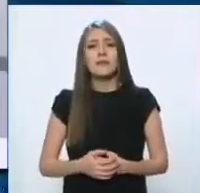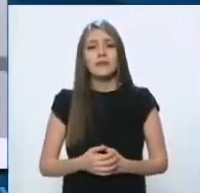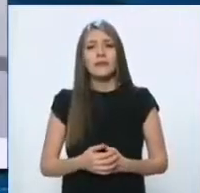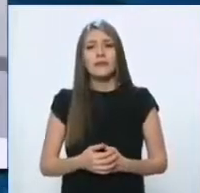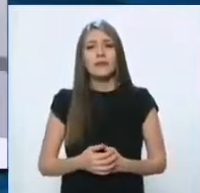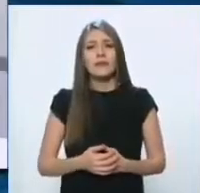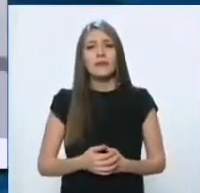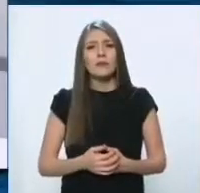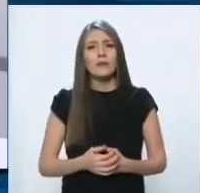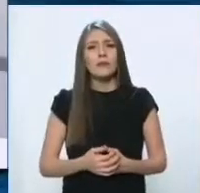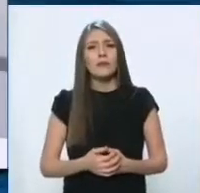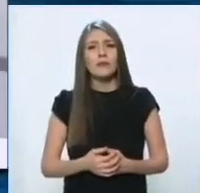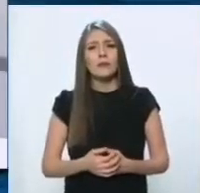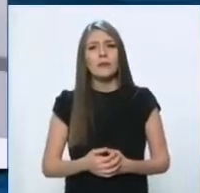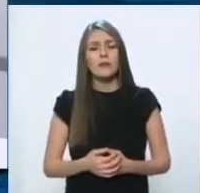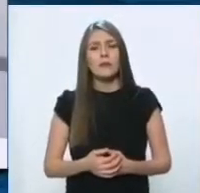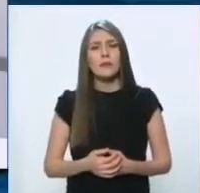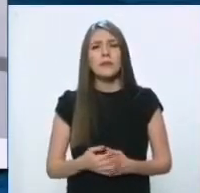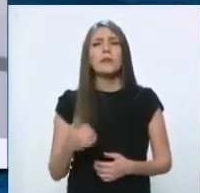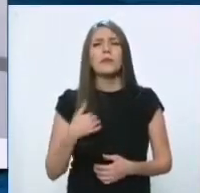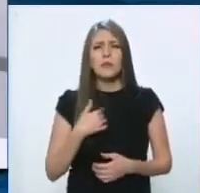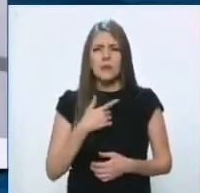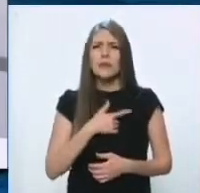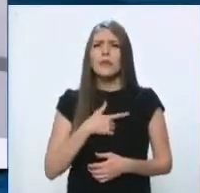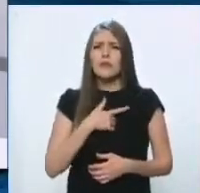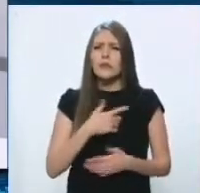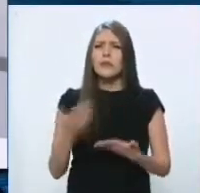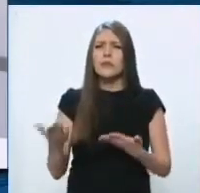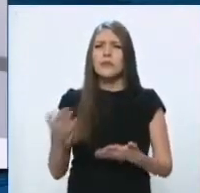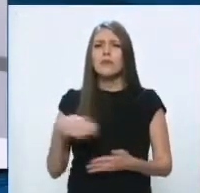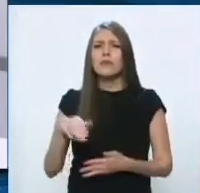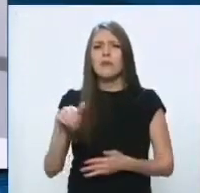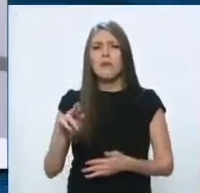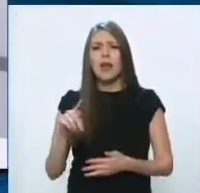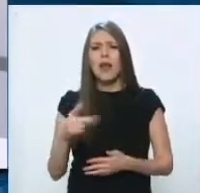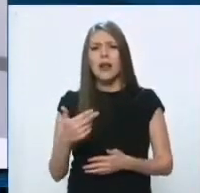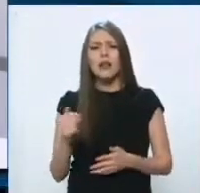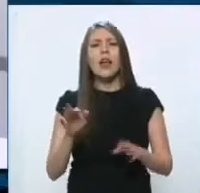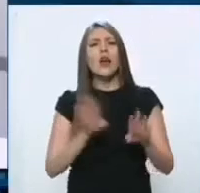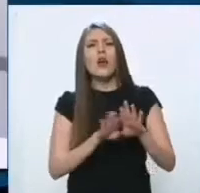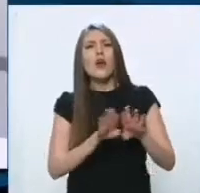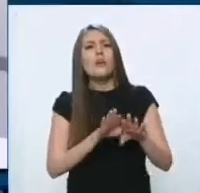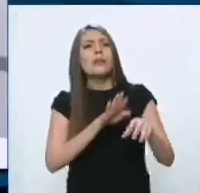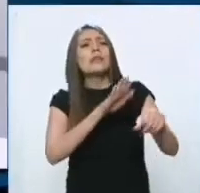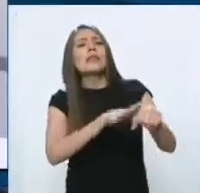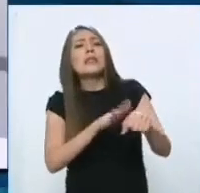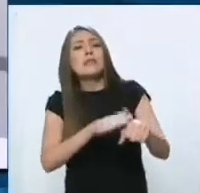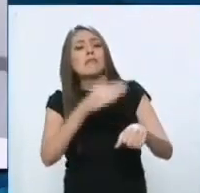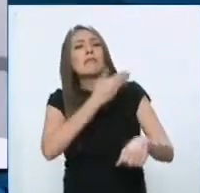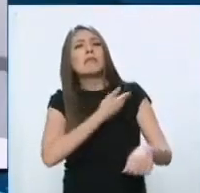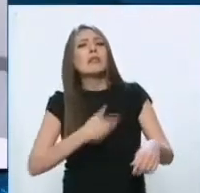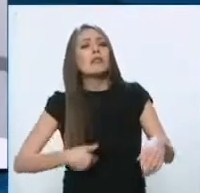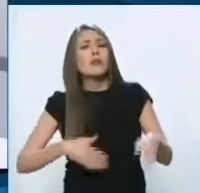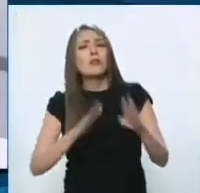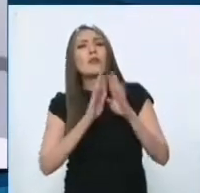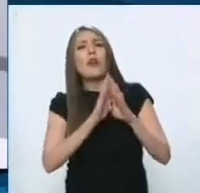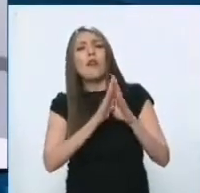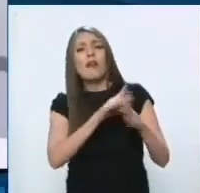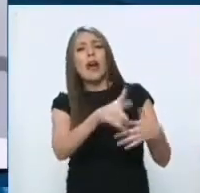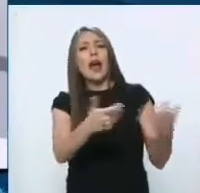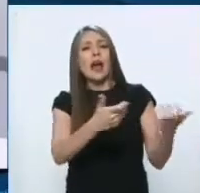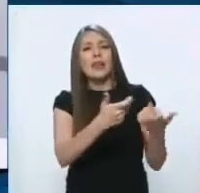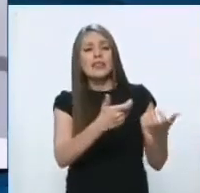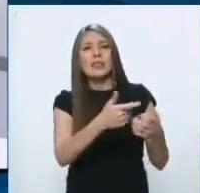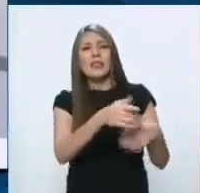me da gusto que Marta lance un exhorto al presidente para hacer un llamado a la unidad. No lo va a hacer, Marta, por una